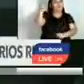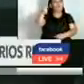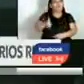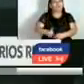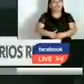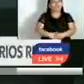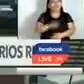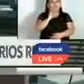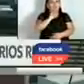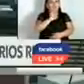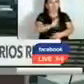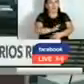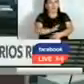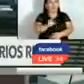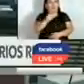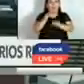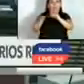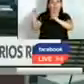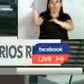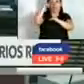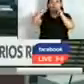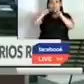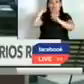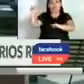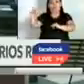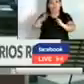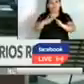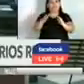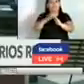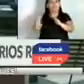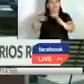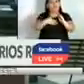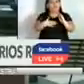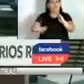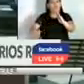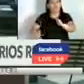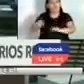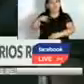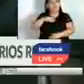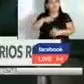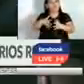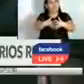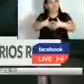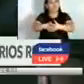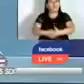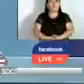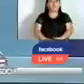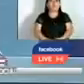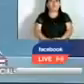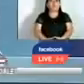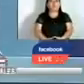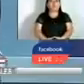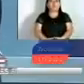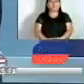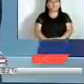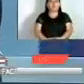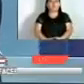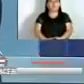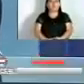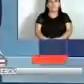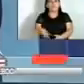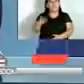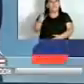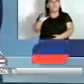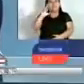pasado. Así lo dijo un alto funcionario del gobierno norteamericano. Y un grupo de cerca